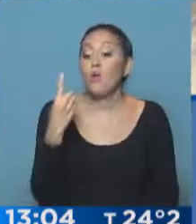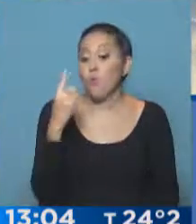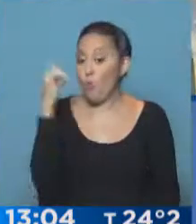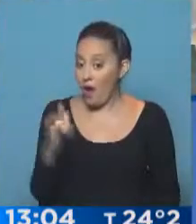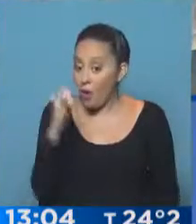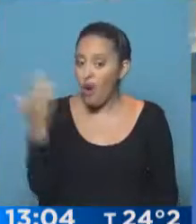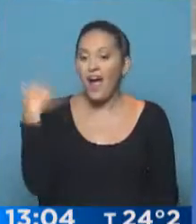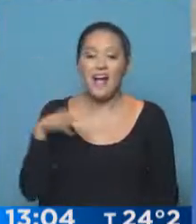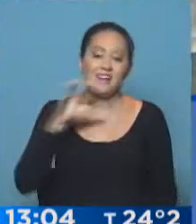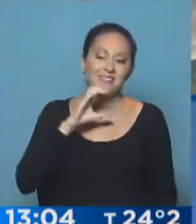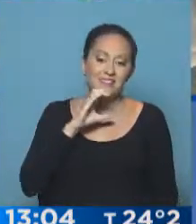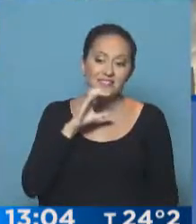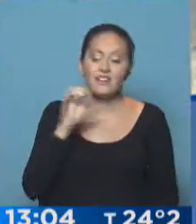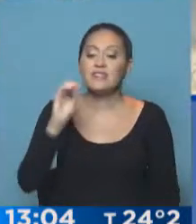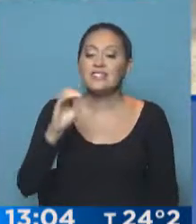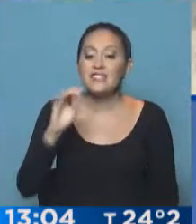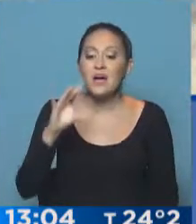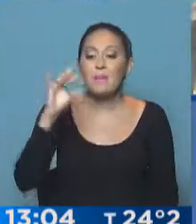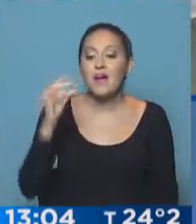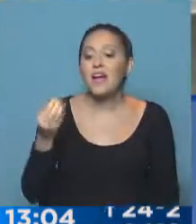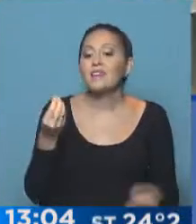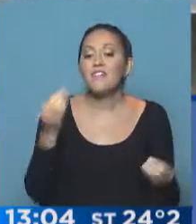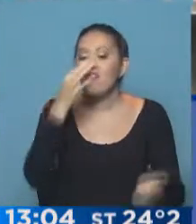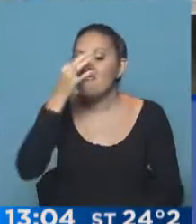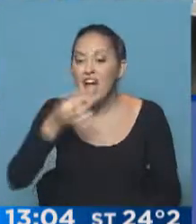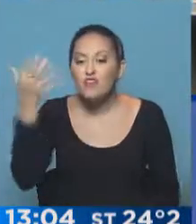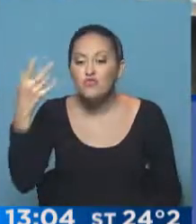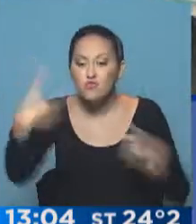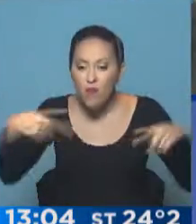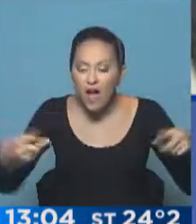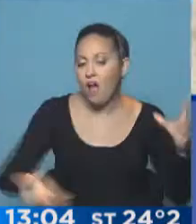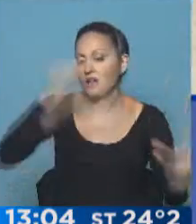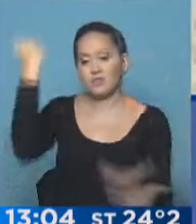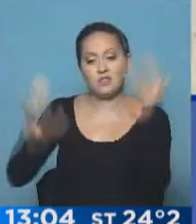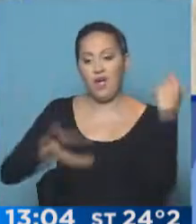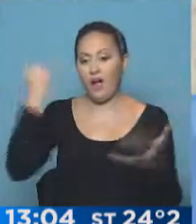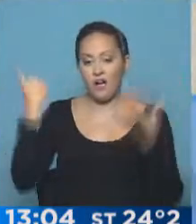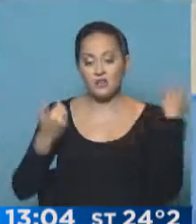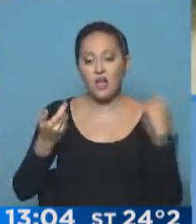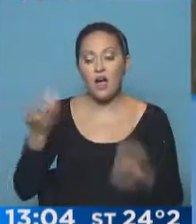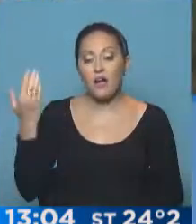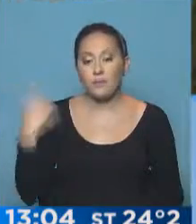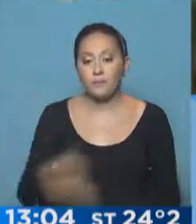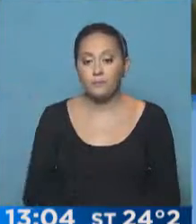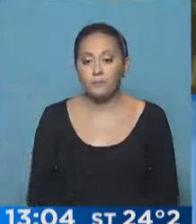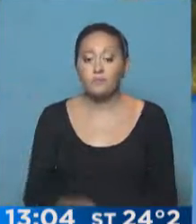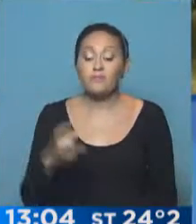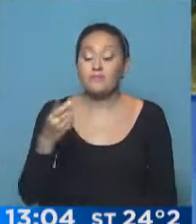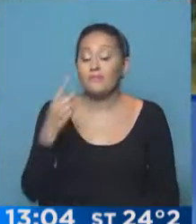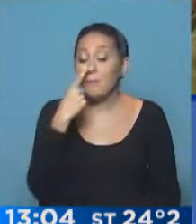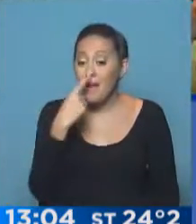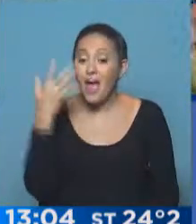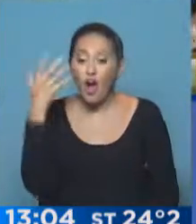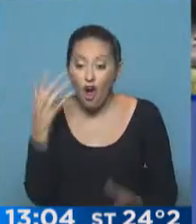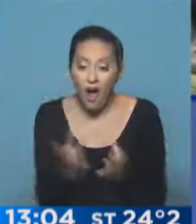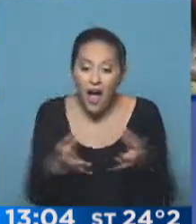dejó de serlo descacharrar cada uno por su cuenta en su casa no solamente en los bebederos de las mascotas de los felinos